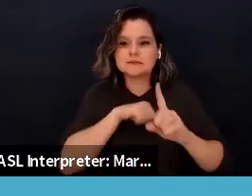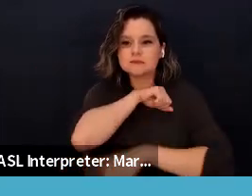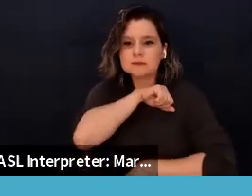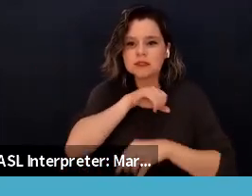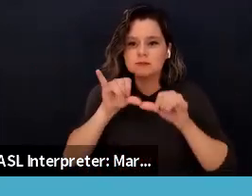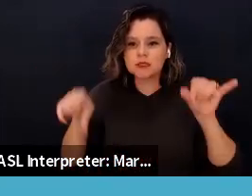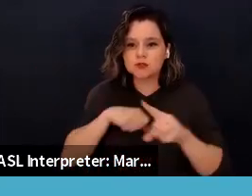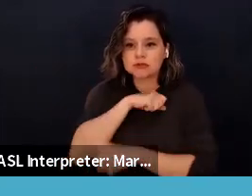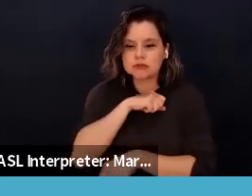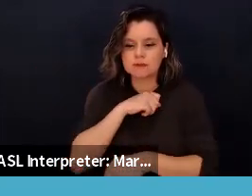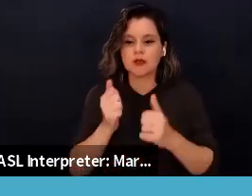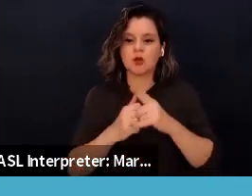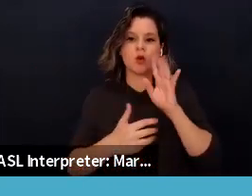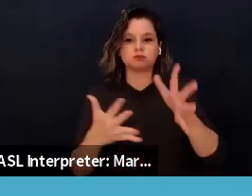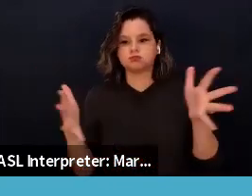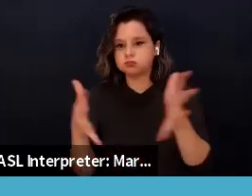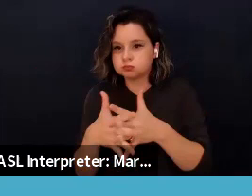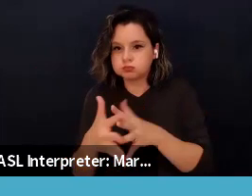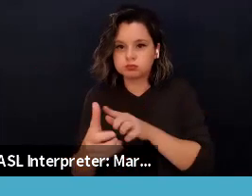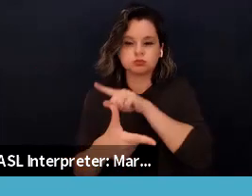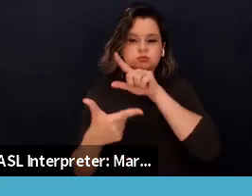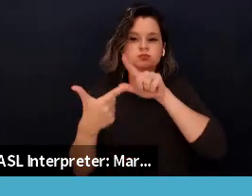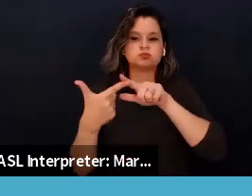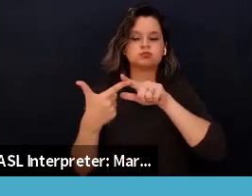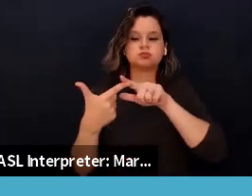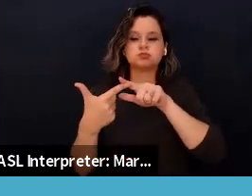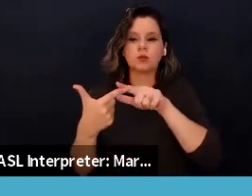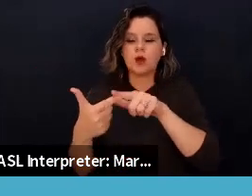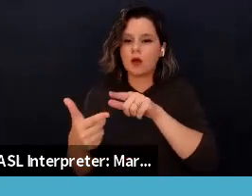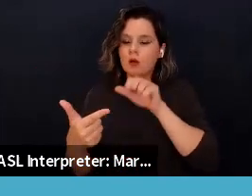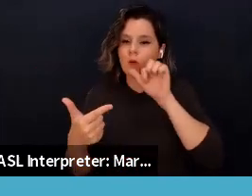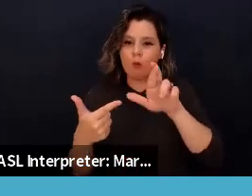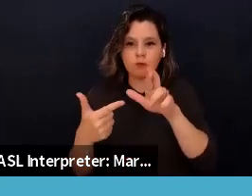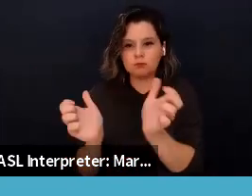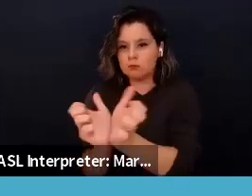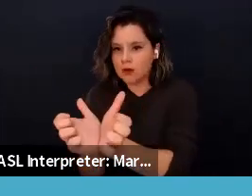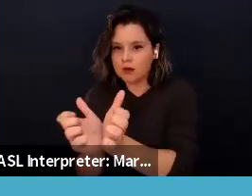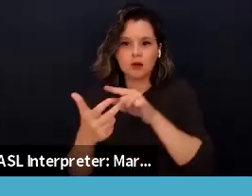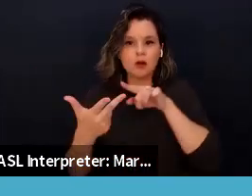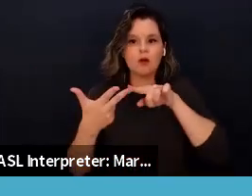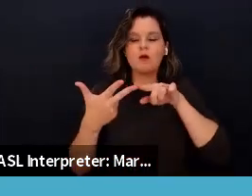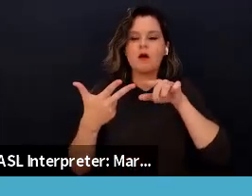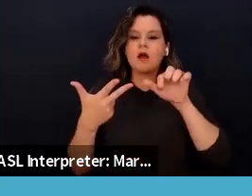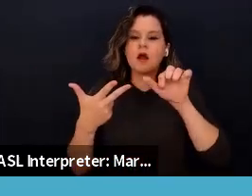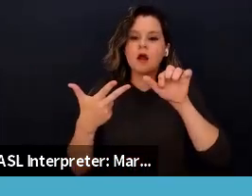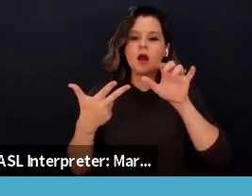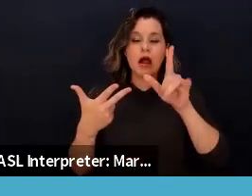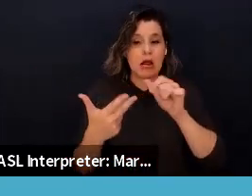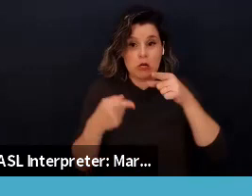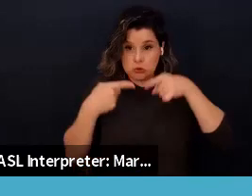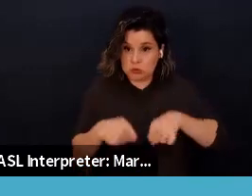Puede ser un arresto o algo así. Y durante